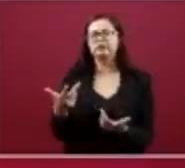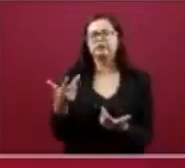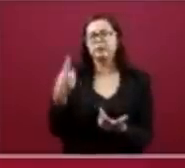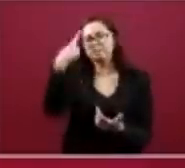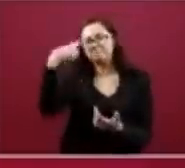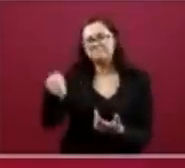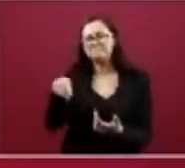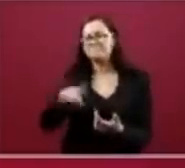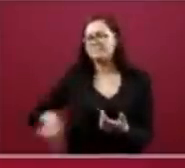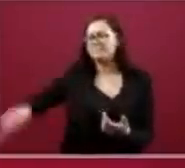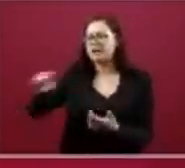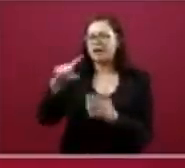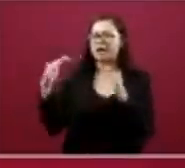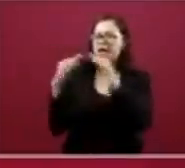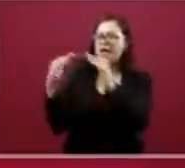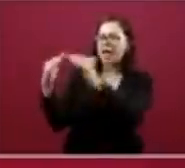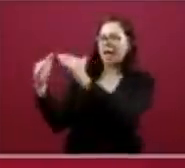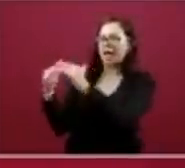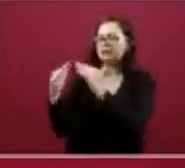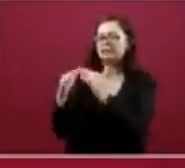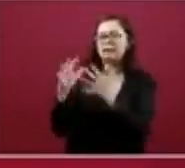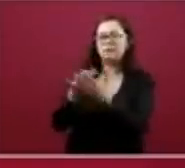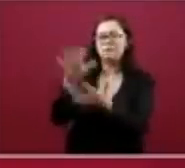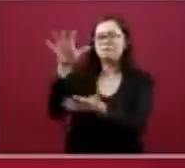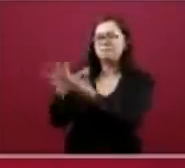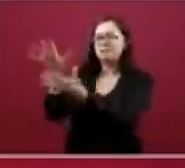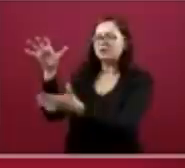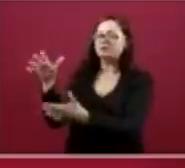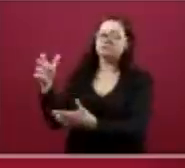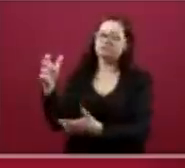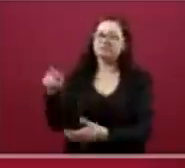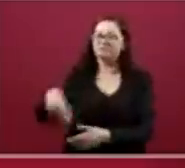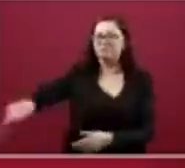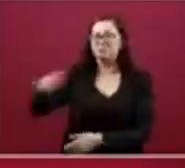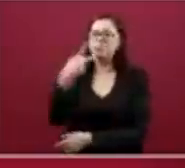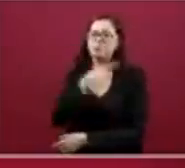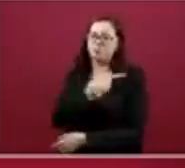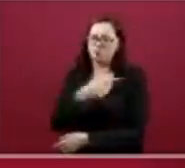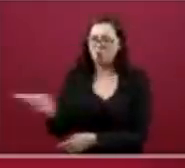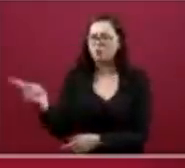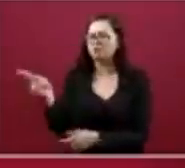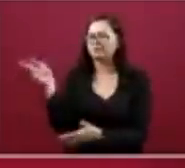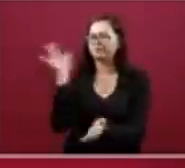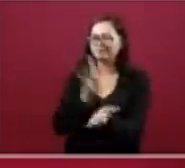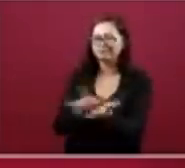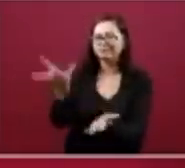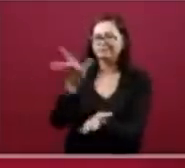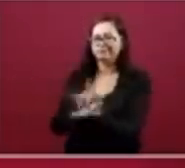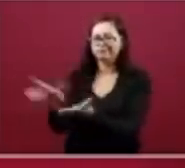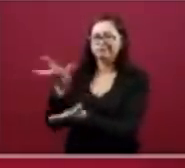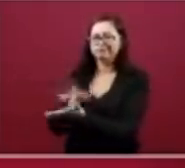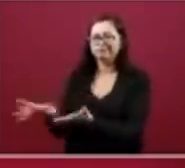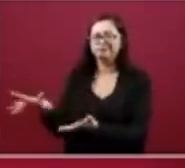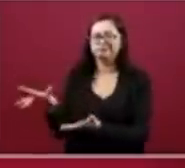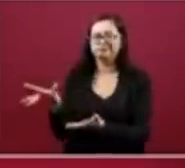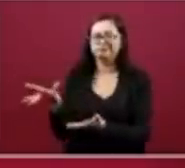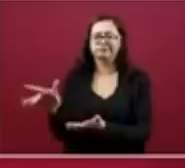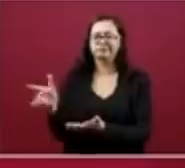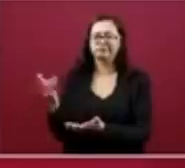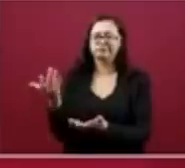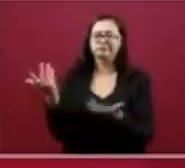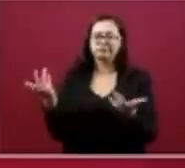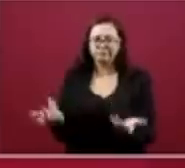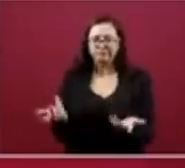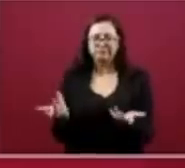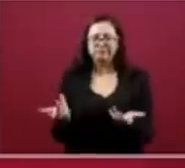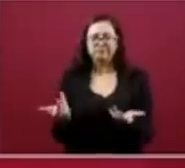la mayoría de los hogares, sobre todo en los hogares pobres, va a llegar un apoyo.